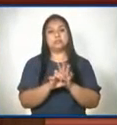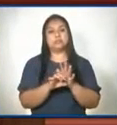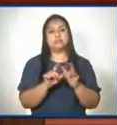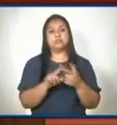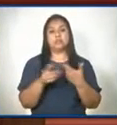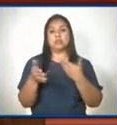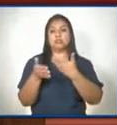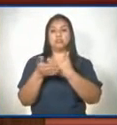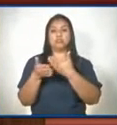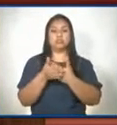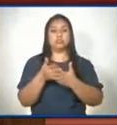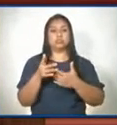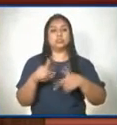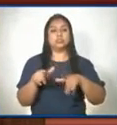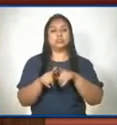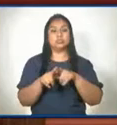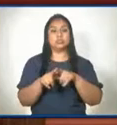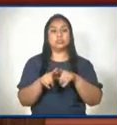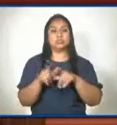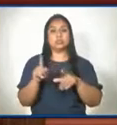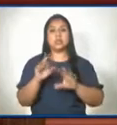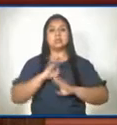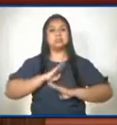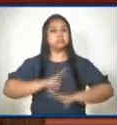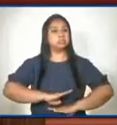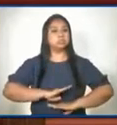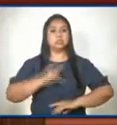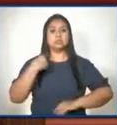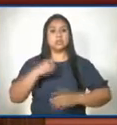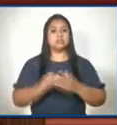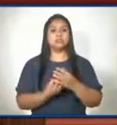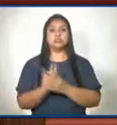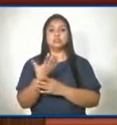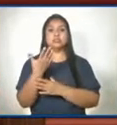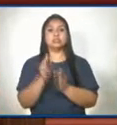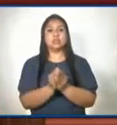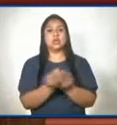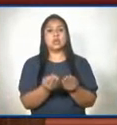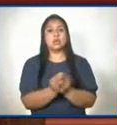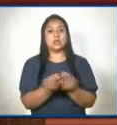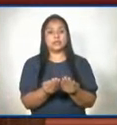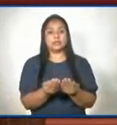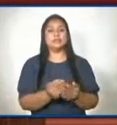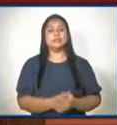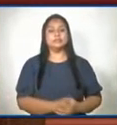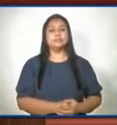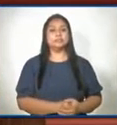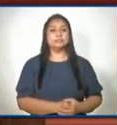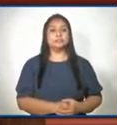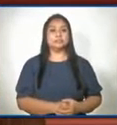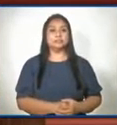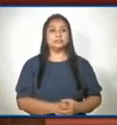en las zonas que son óptimas para el cultivo del aguacate.